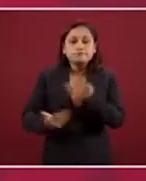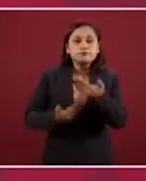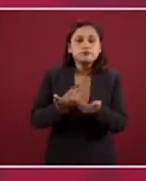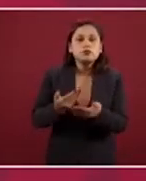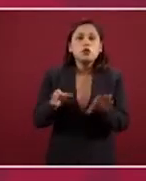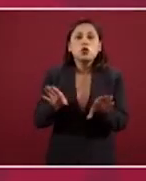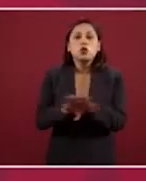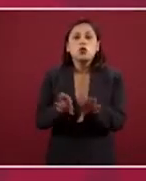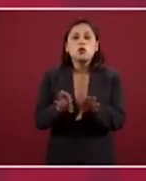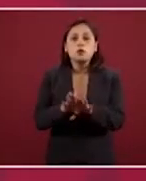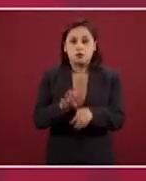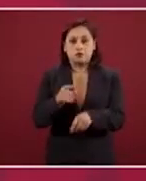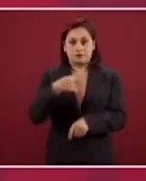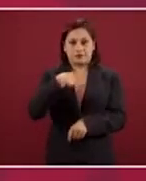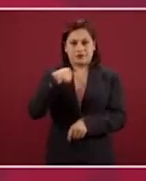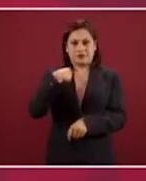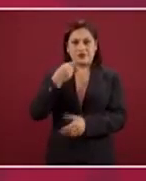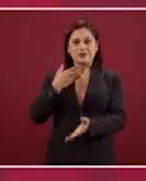A eso voy.